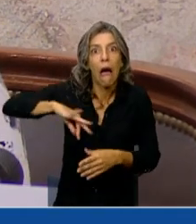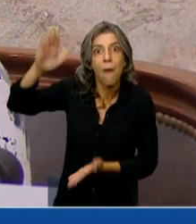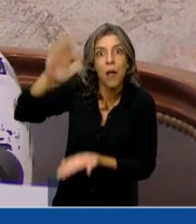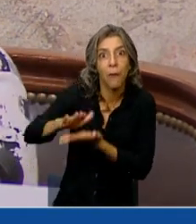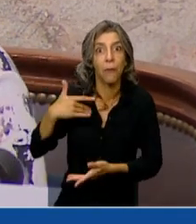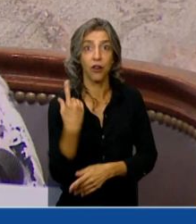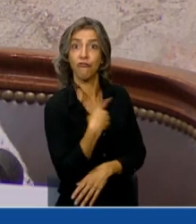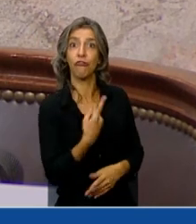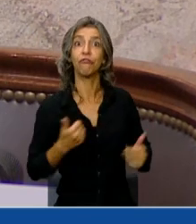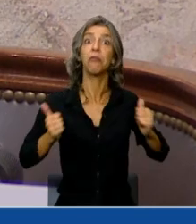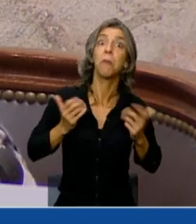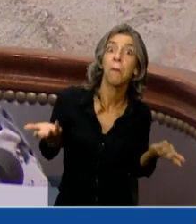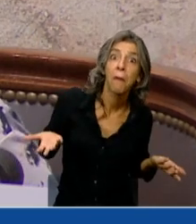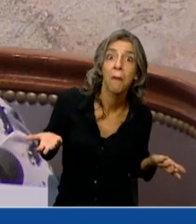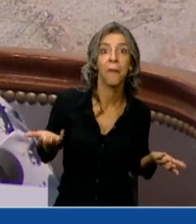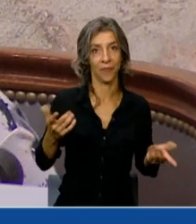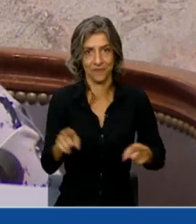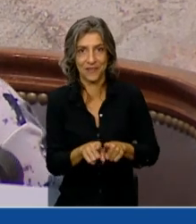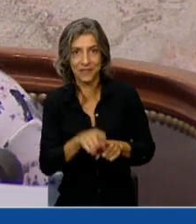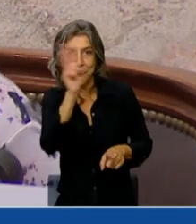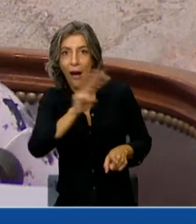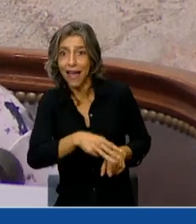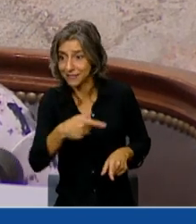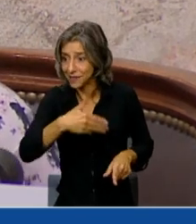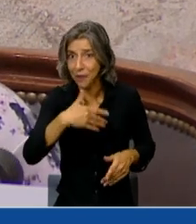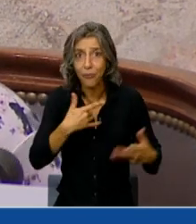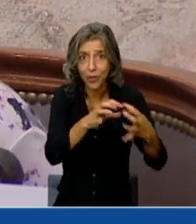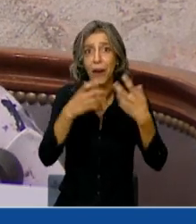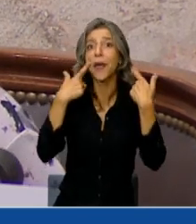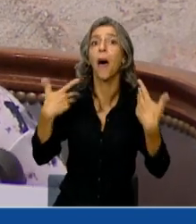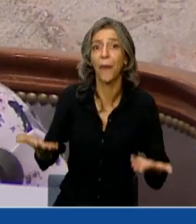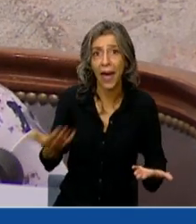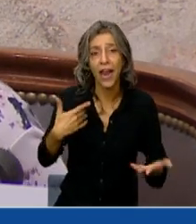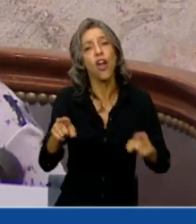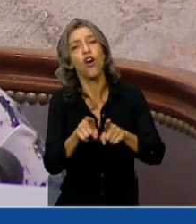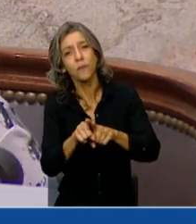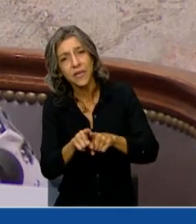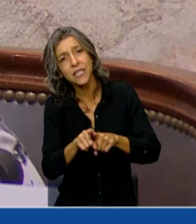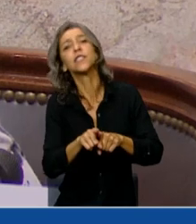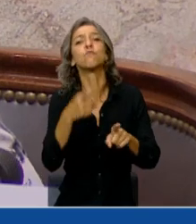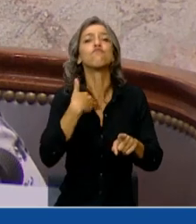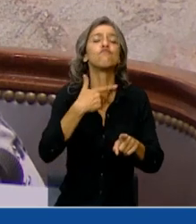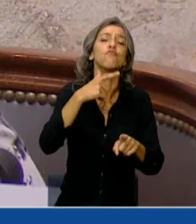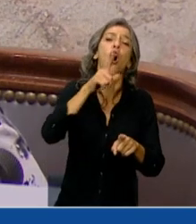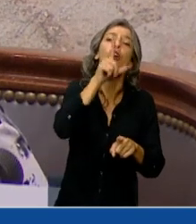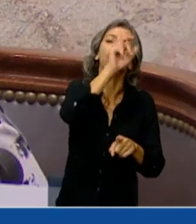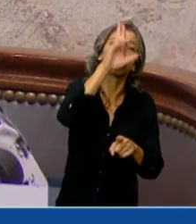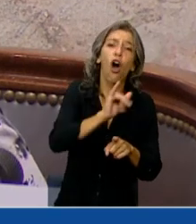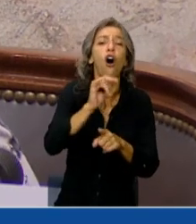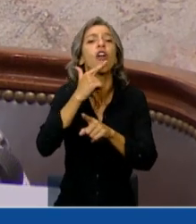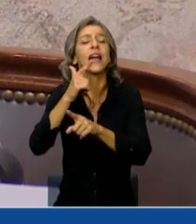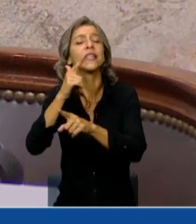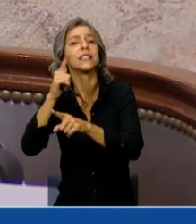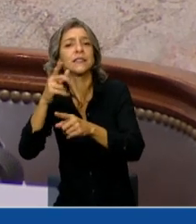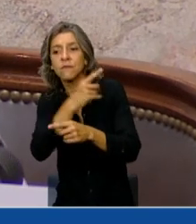del ANSES. Y tenemos que mencionar los casos recientes de Martín Rodríguez y de Lorena Torres, detenidos en Mendoza por el gobierno